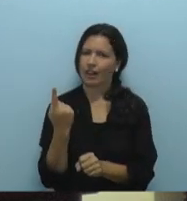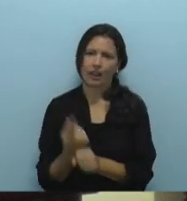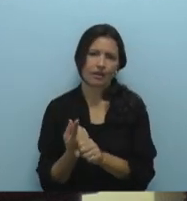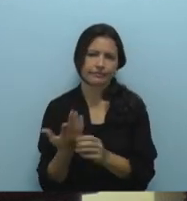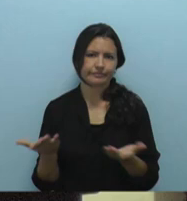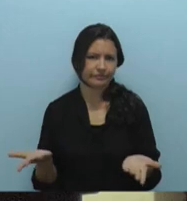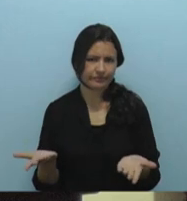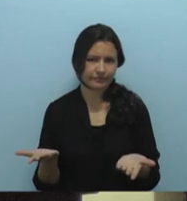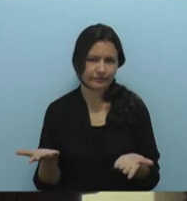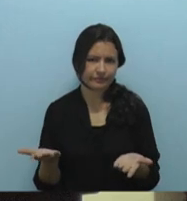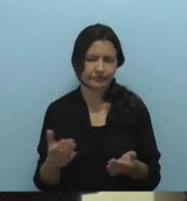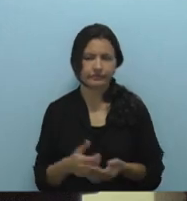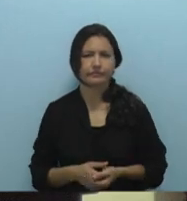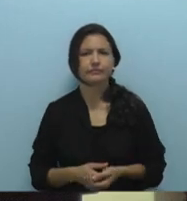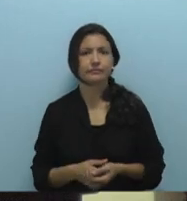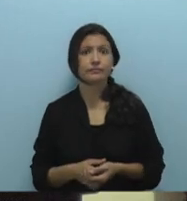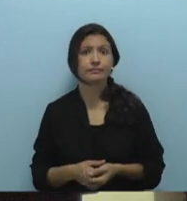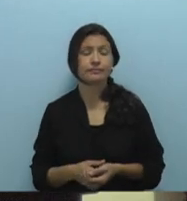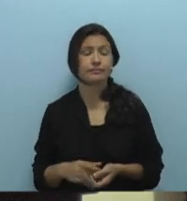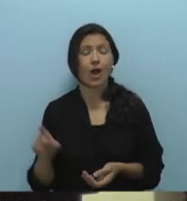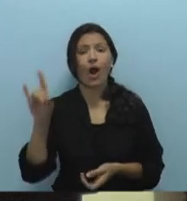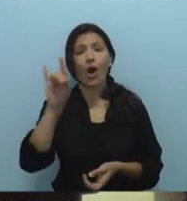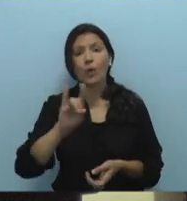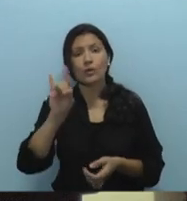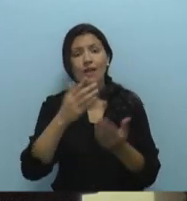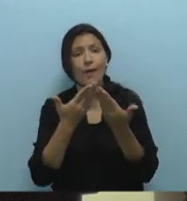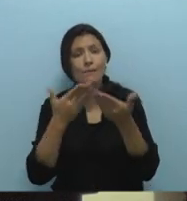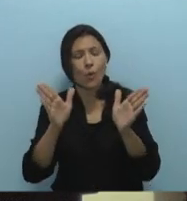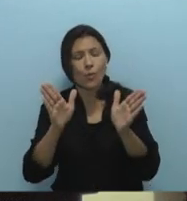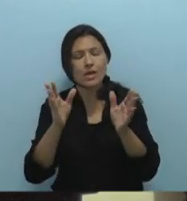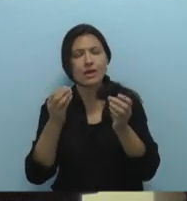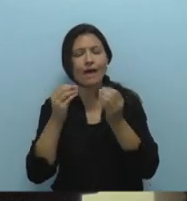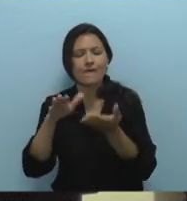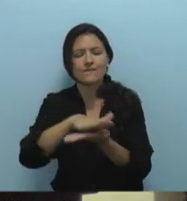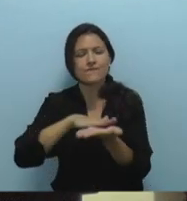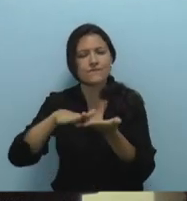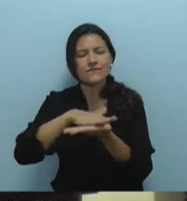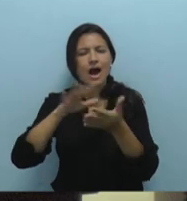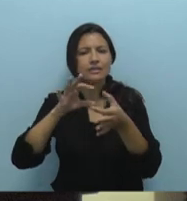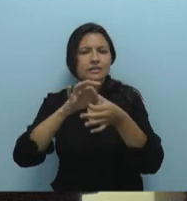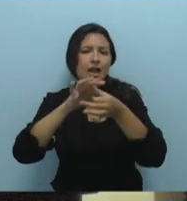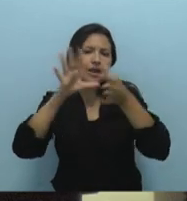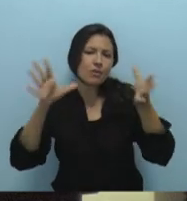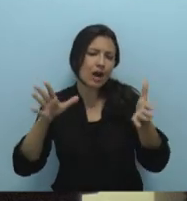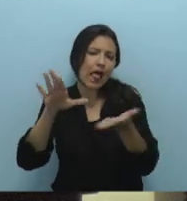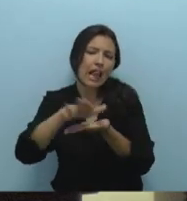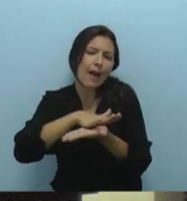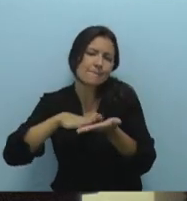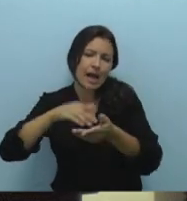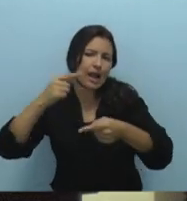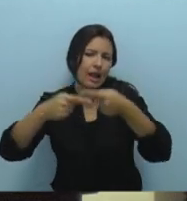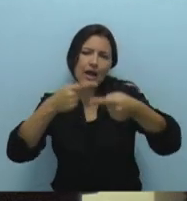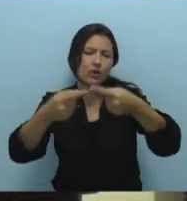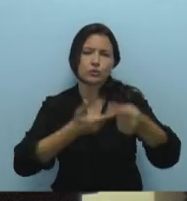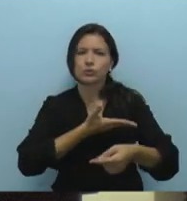La universidad pública es la base de la democracia y del desarrollo social. Lo fue desde la